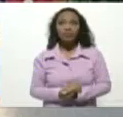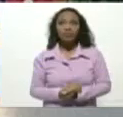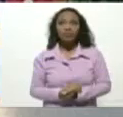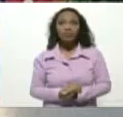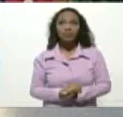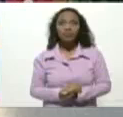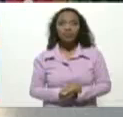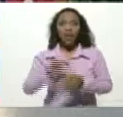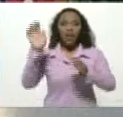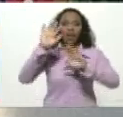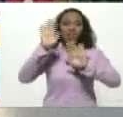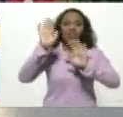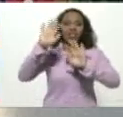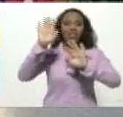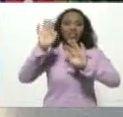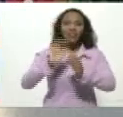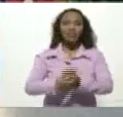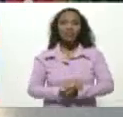Hola.